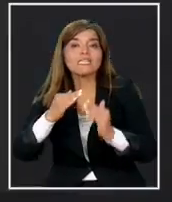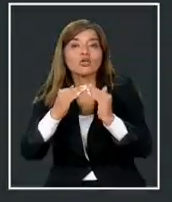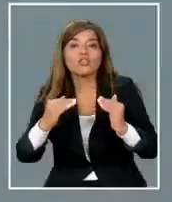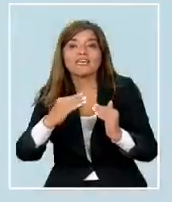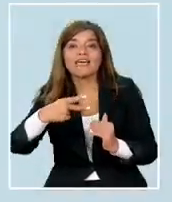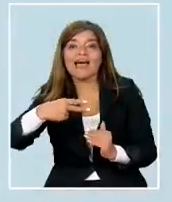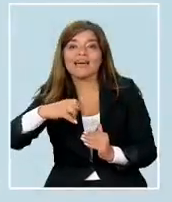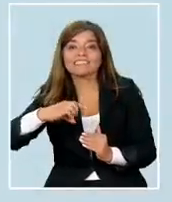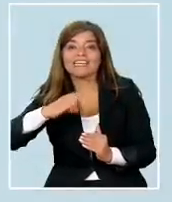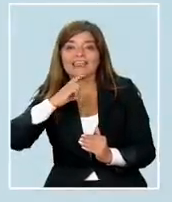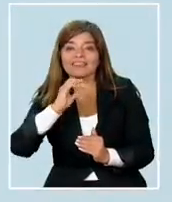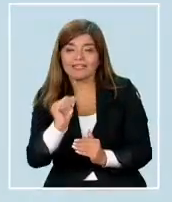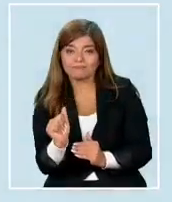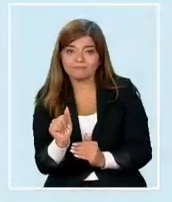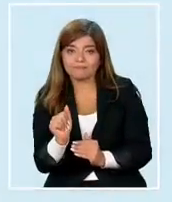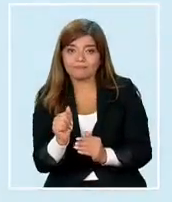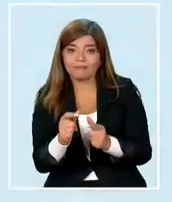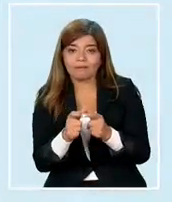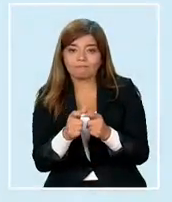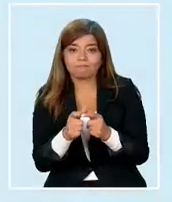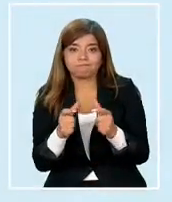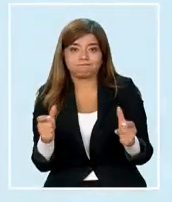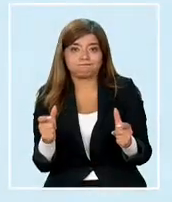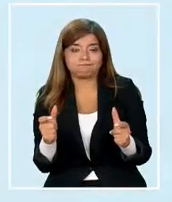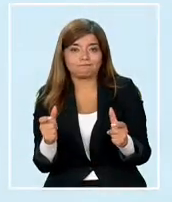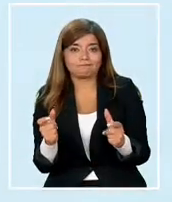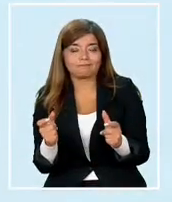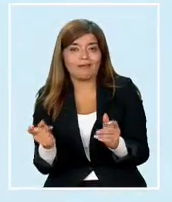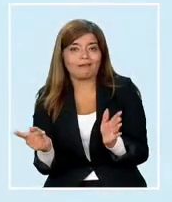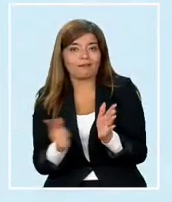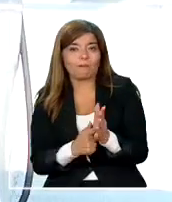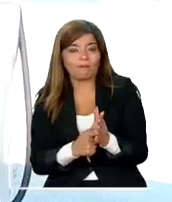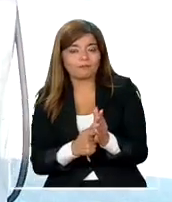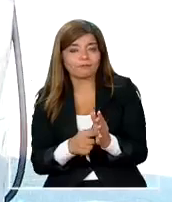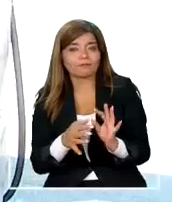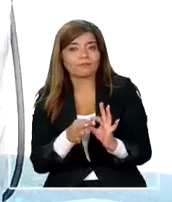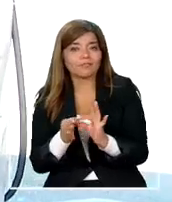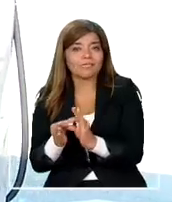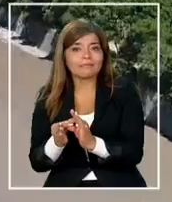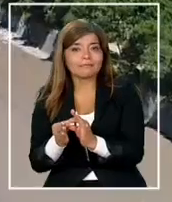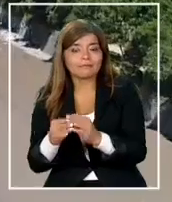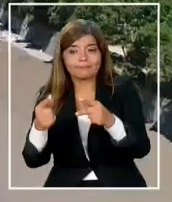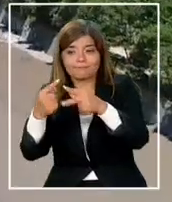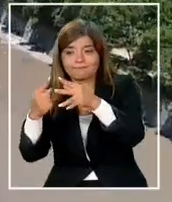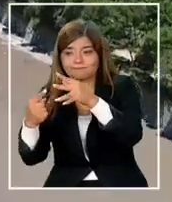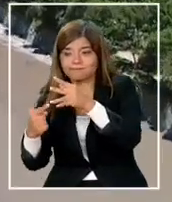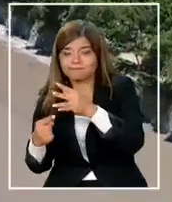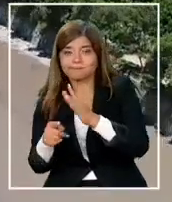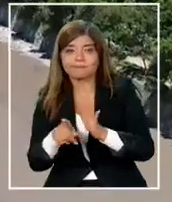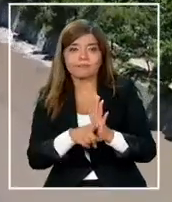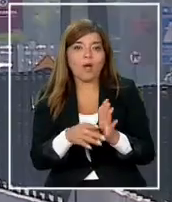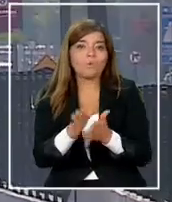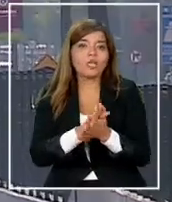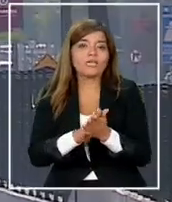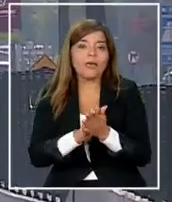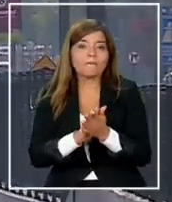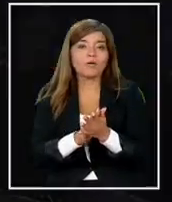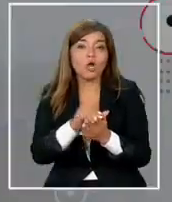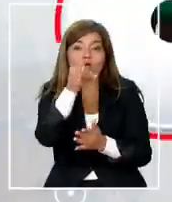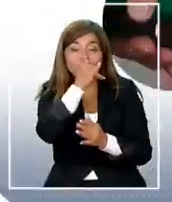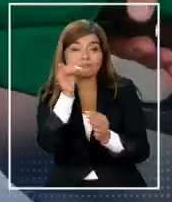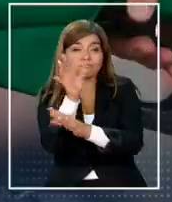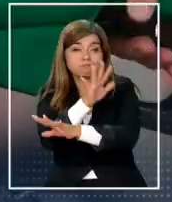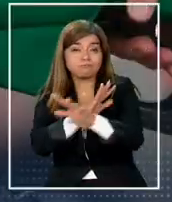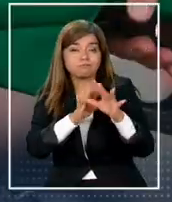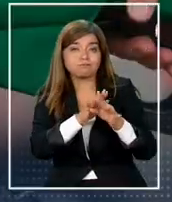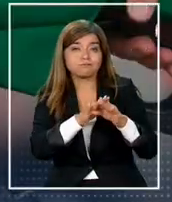anuncios. Alza de impuestos que en su minuto apuntaba a reducir una serie de externalidades negativas como la contaminación y el